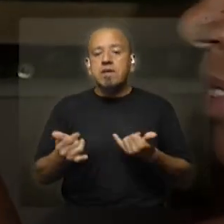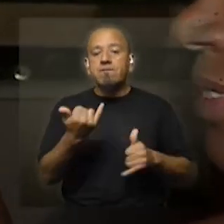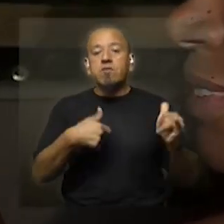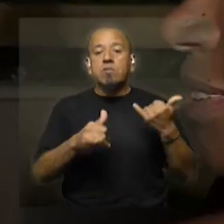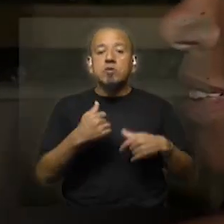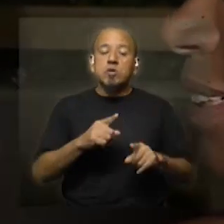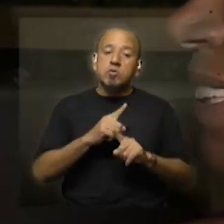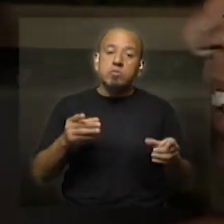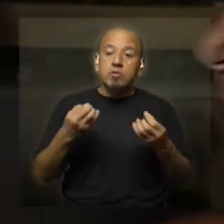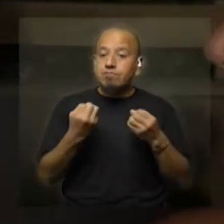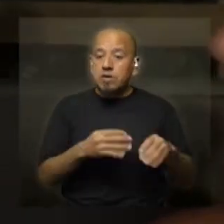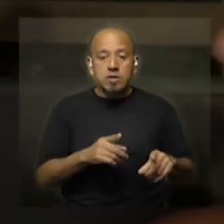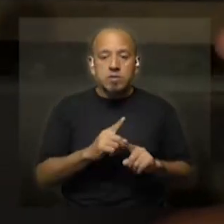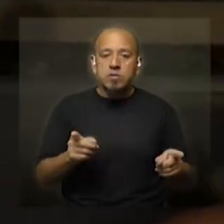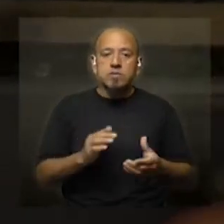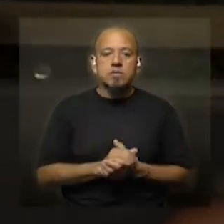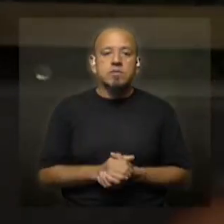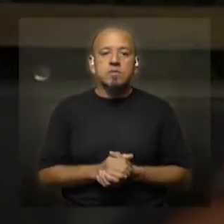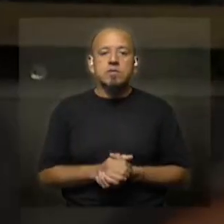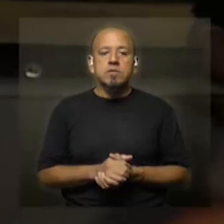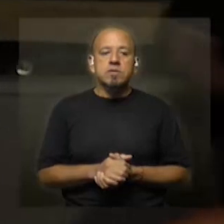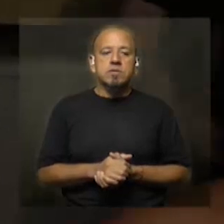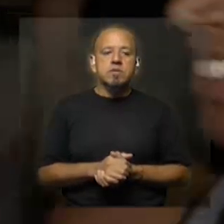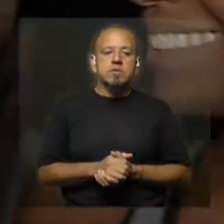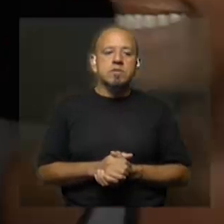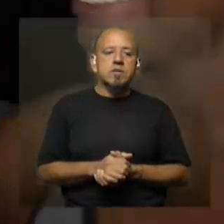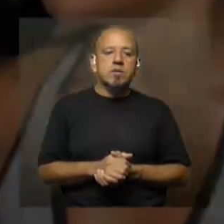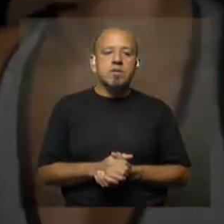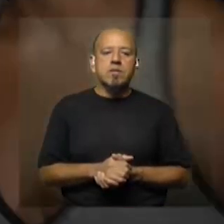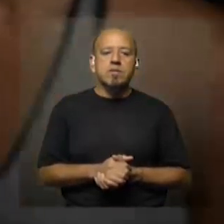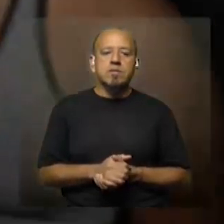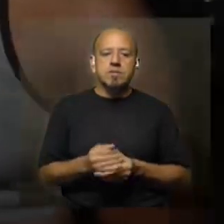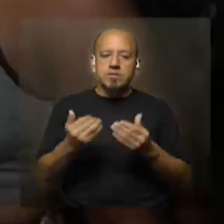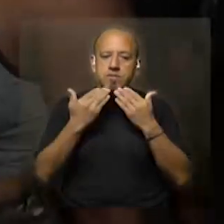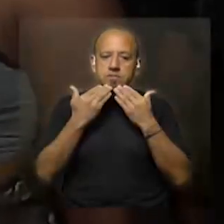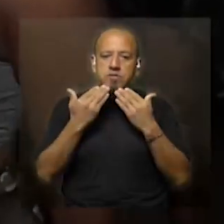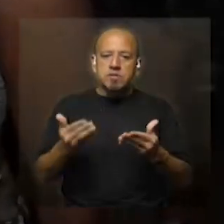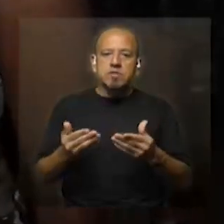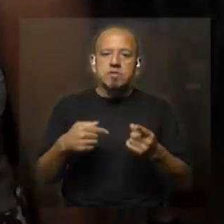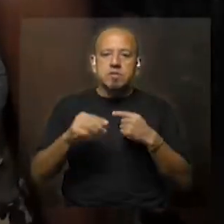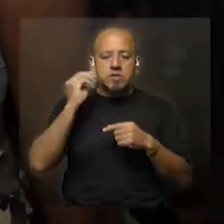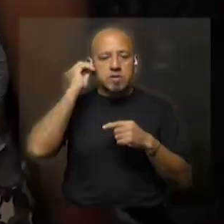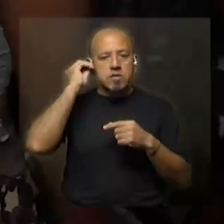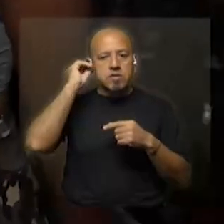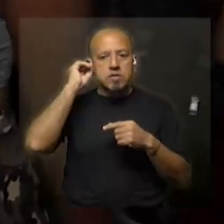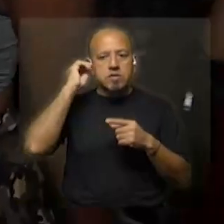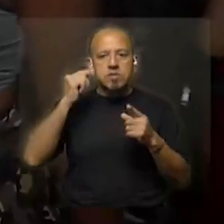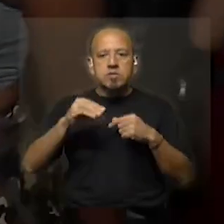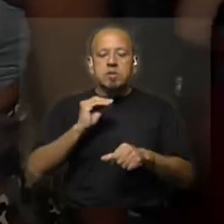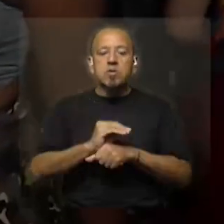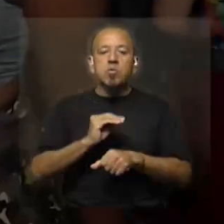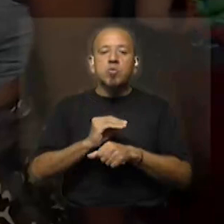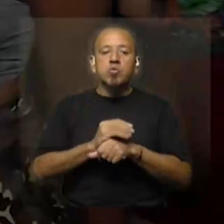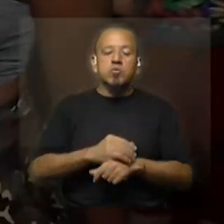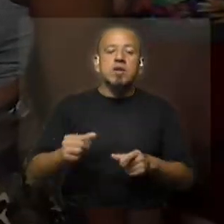que no se puede perder. En sí, viene por eso. Muy agradecidos todos nosotros, los amantes de la cultura y más que nada de la cultura afro, de que esto